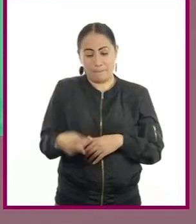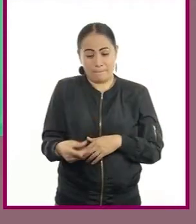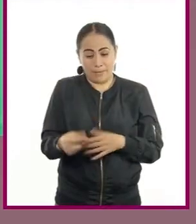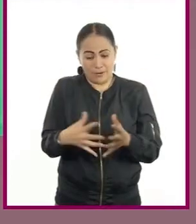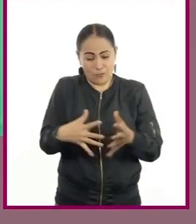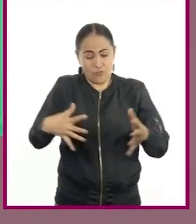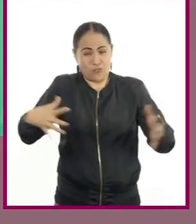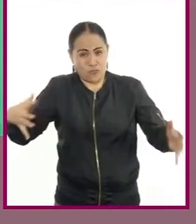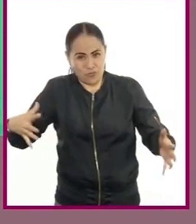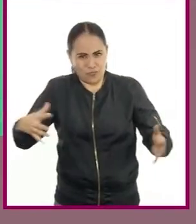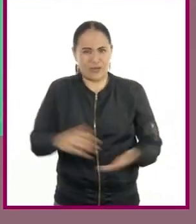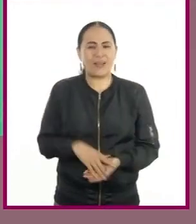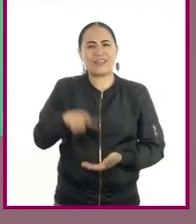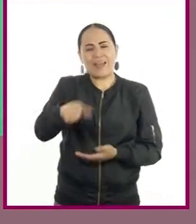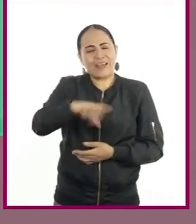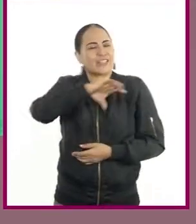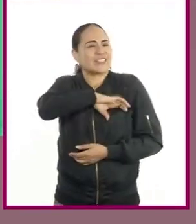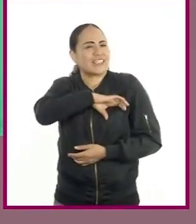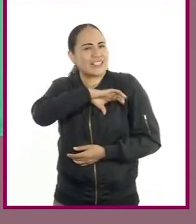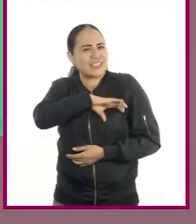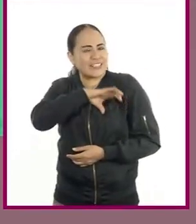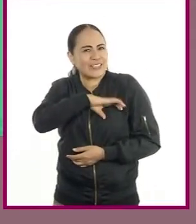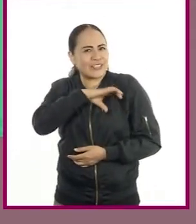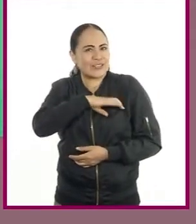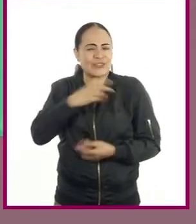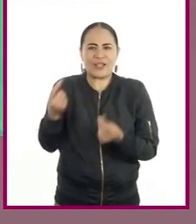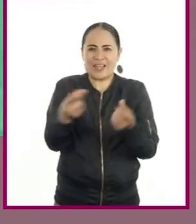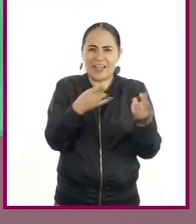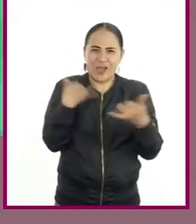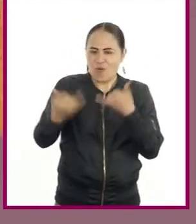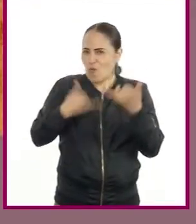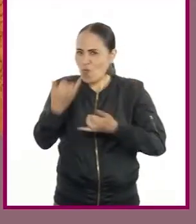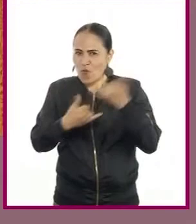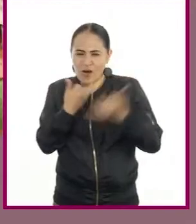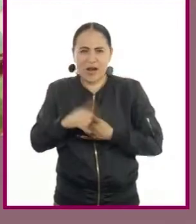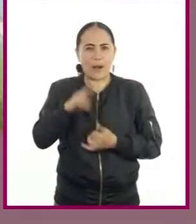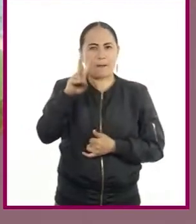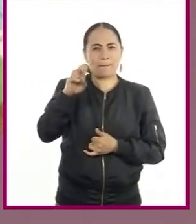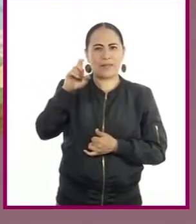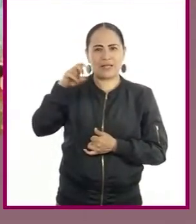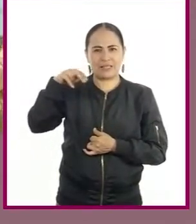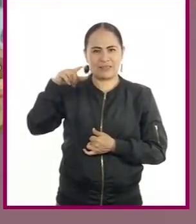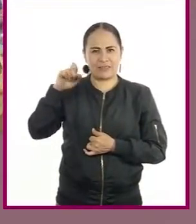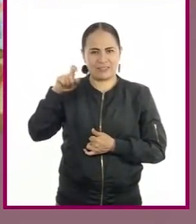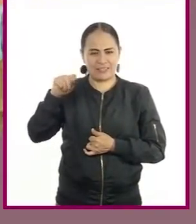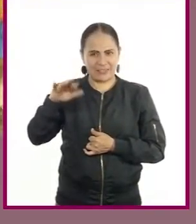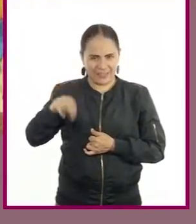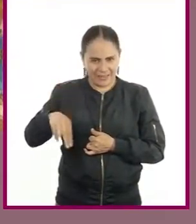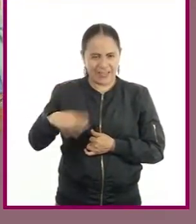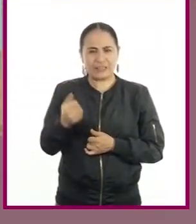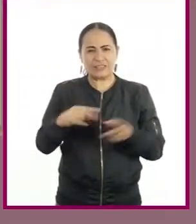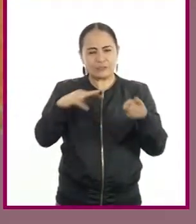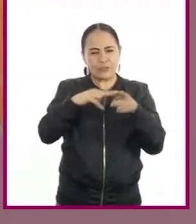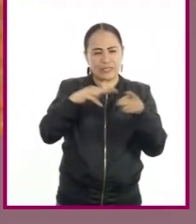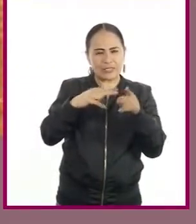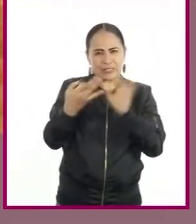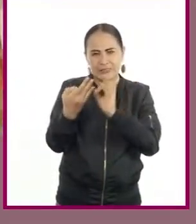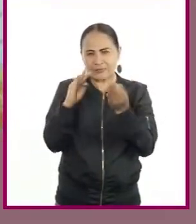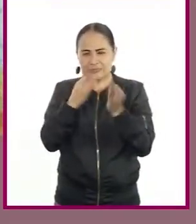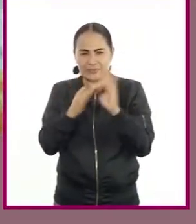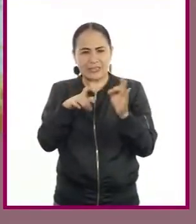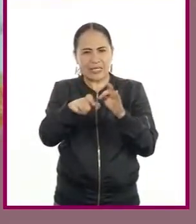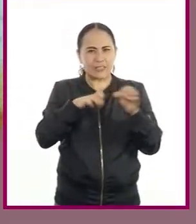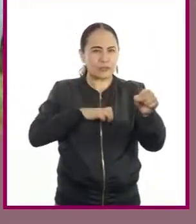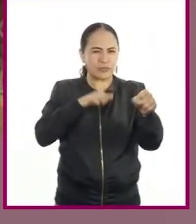que todos quieren. Es muy activo y juguetón. Valentina acostumbra llevarlo a un parque cercano. Allá hay una zona especial